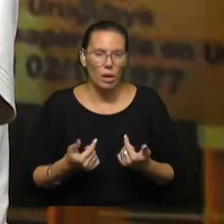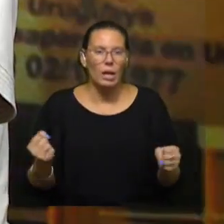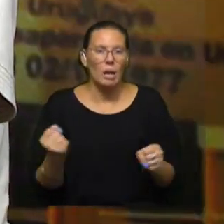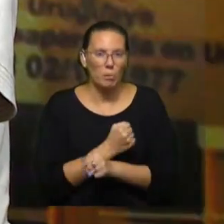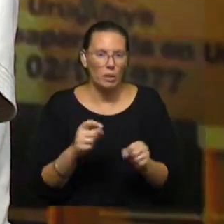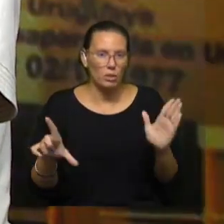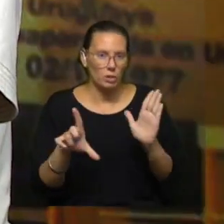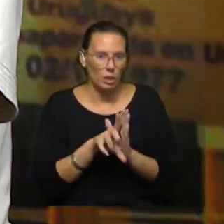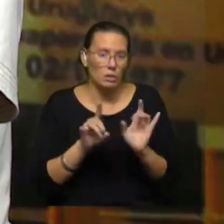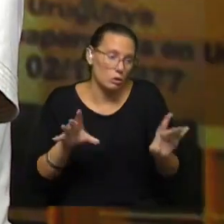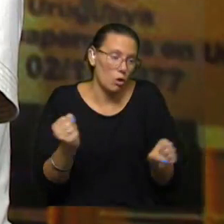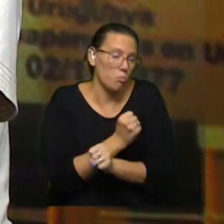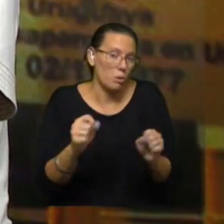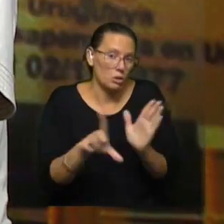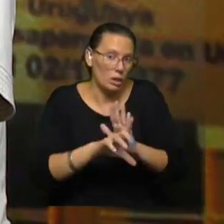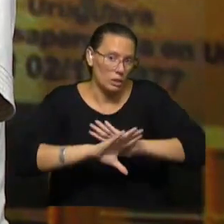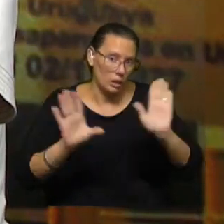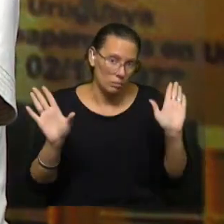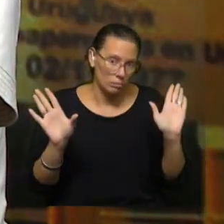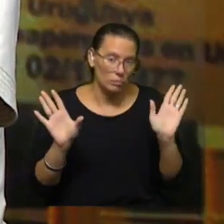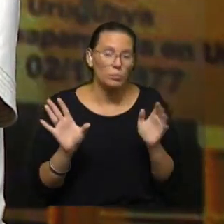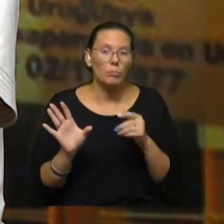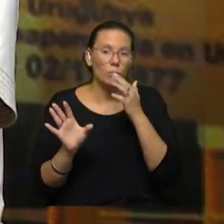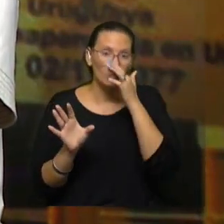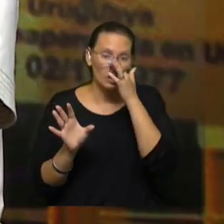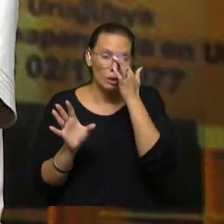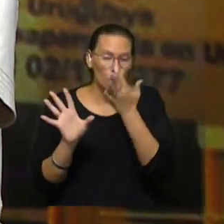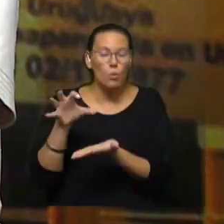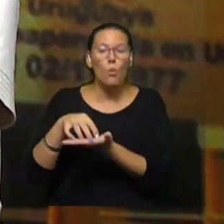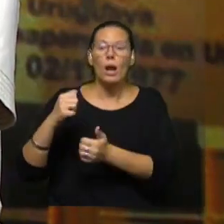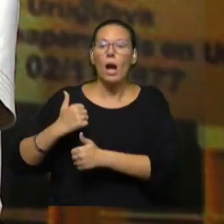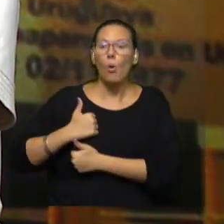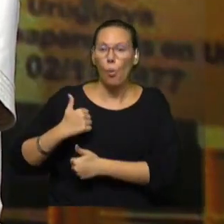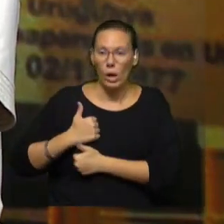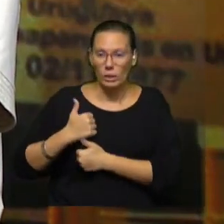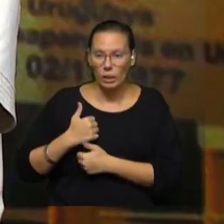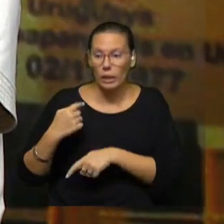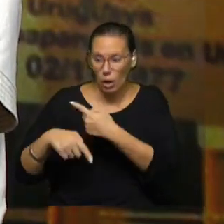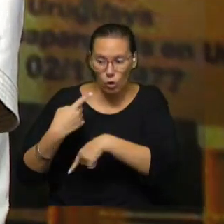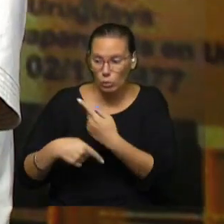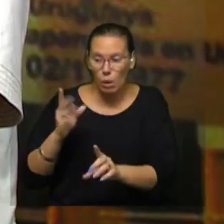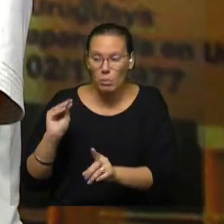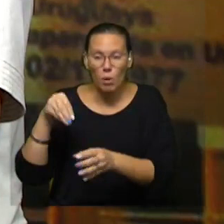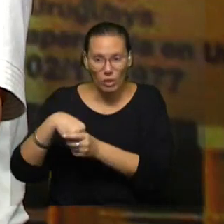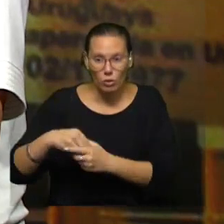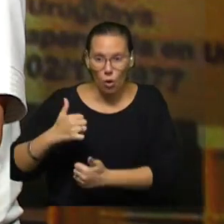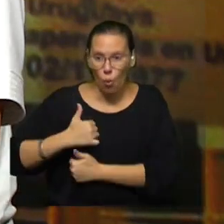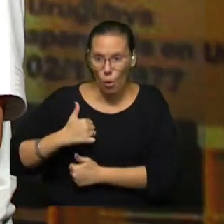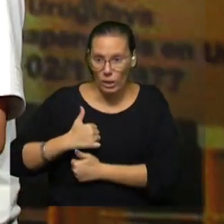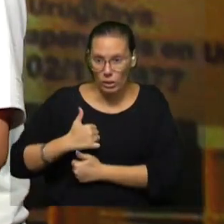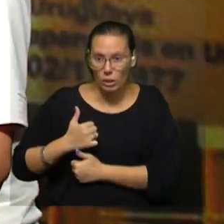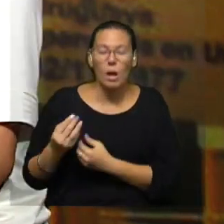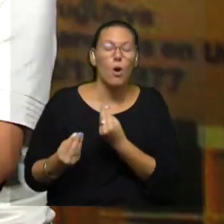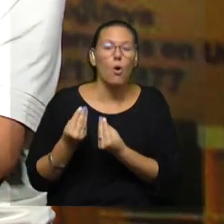no significa más nada que la promulgación de una ley. Claro. Sí. Y en un cuartel, que al día de hoy funciona como cuartel, ¿cómo sería